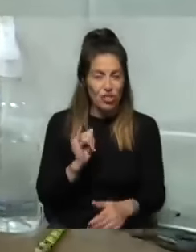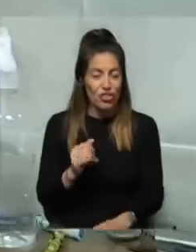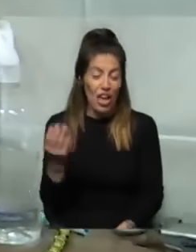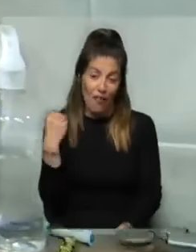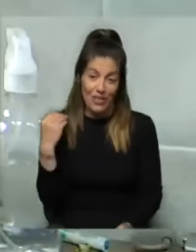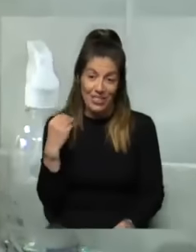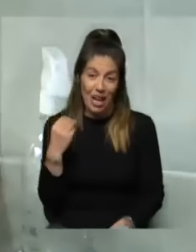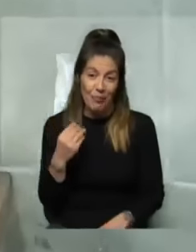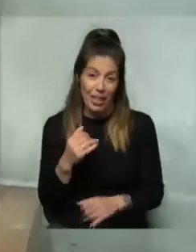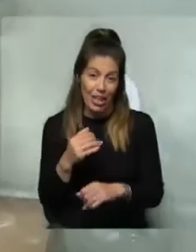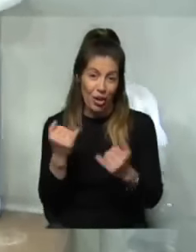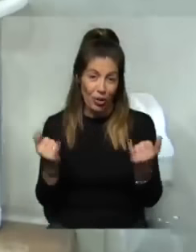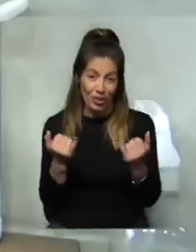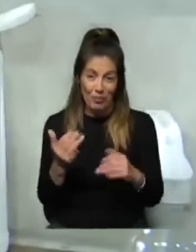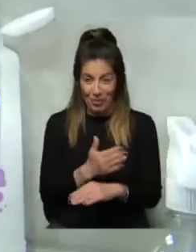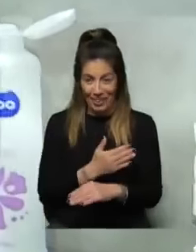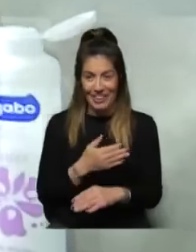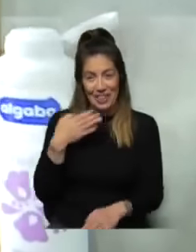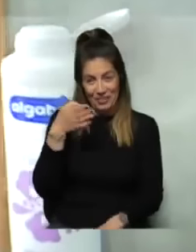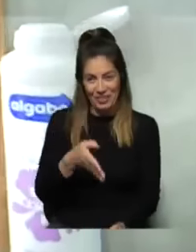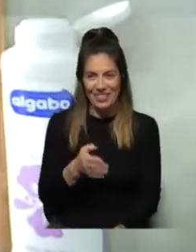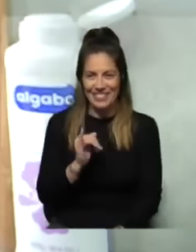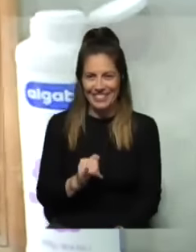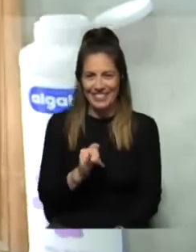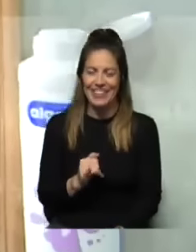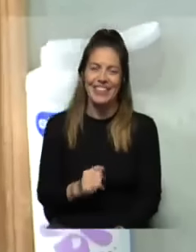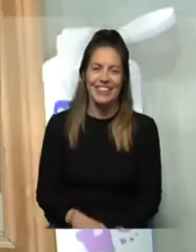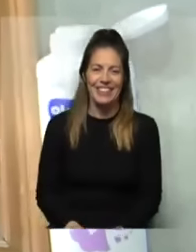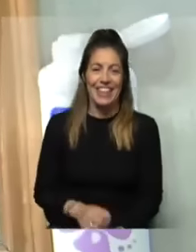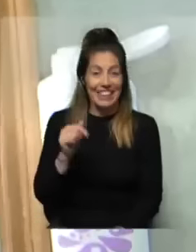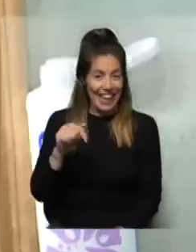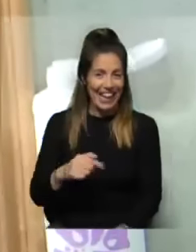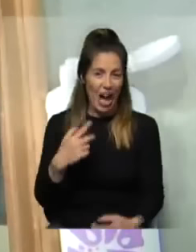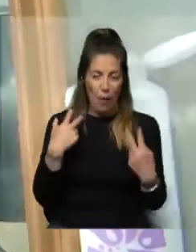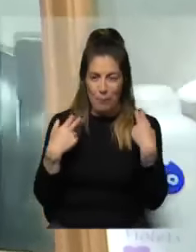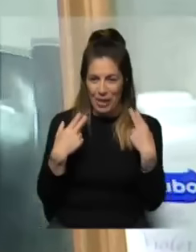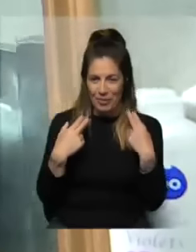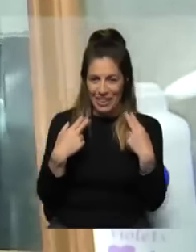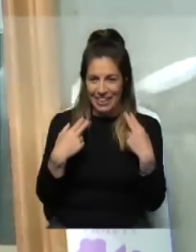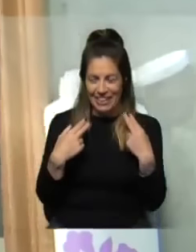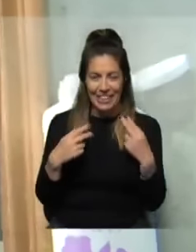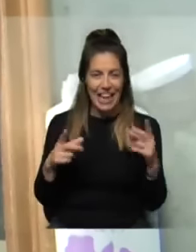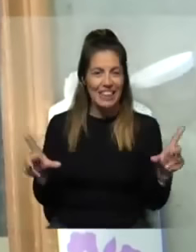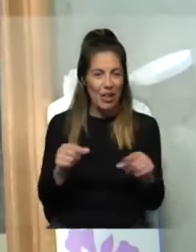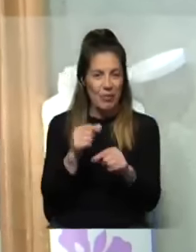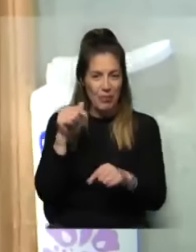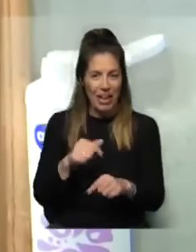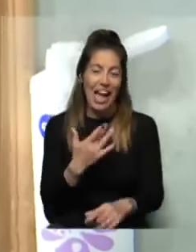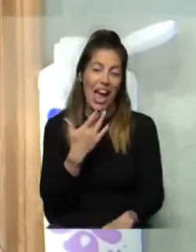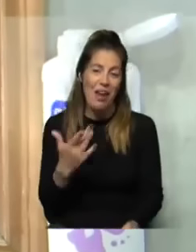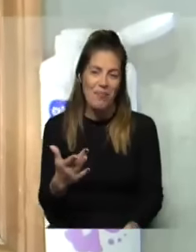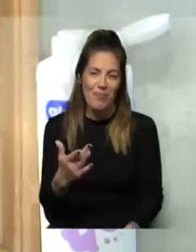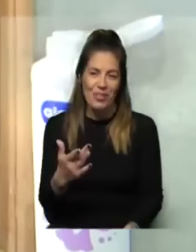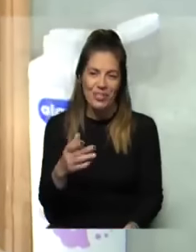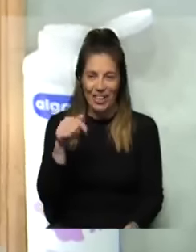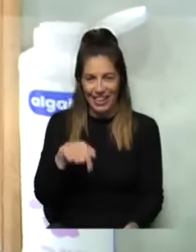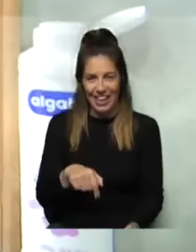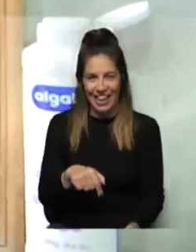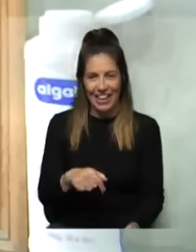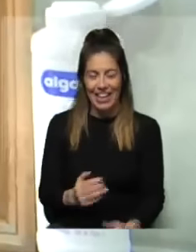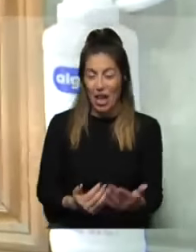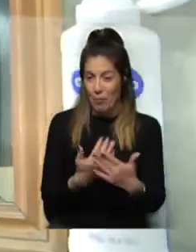tiempo. Y bueno, compañeros, nosotros gracias. Desde la peluquería del Tano, sí. Nosotros cerramos este hermoso móvil en la mañana ya.